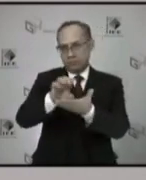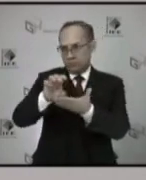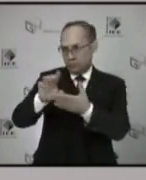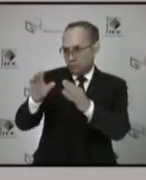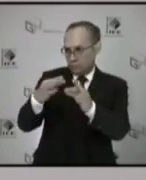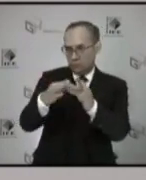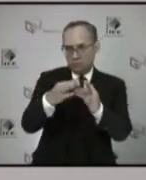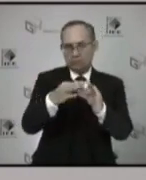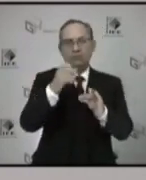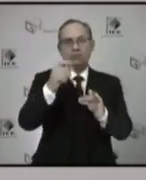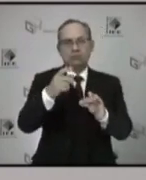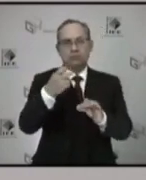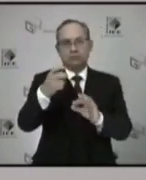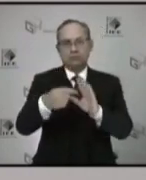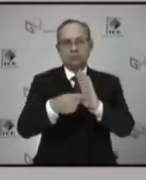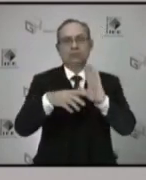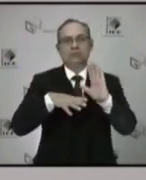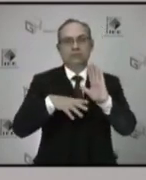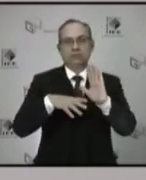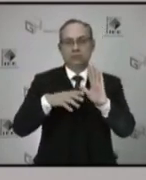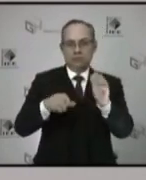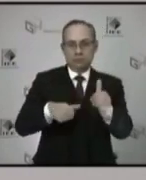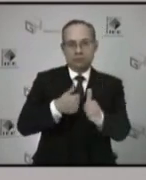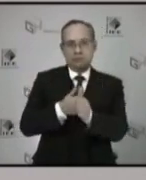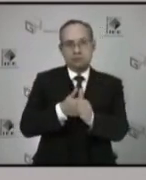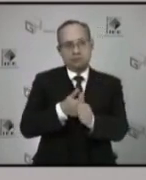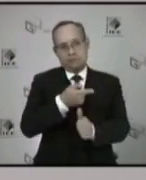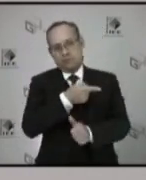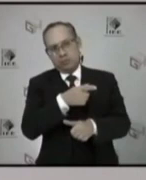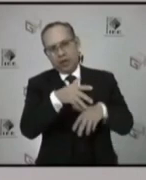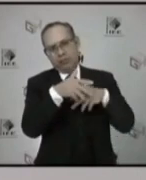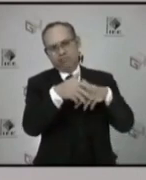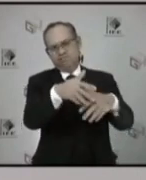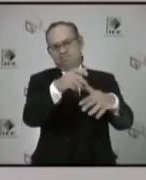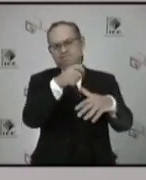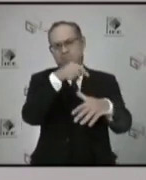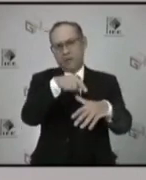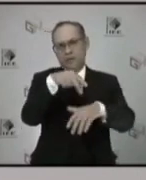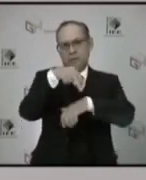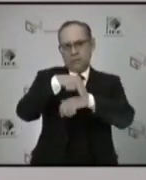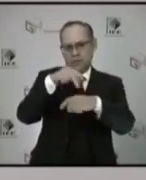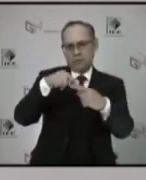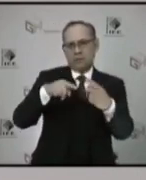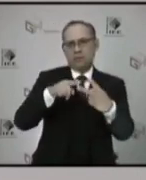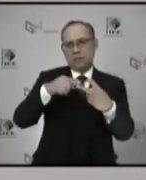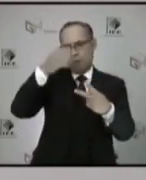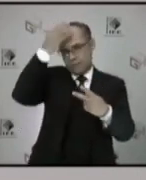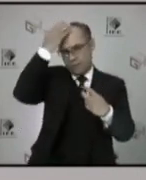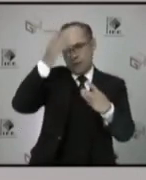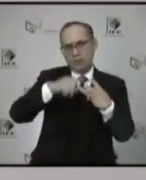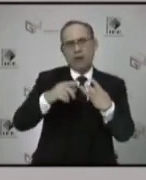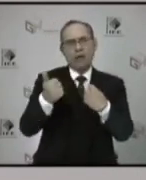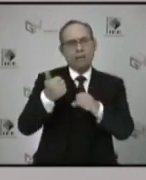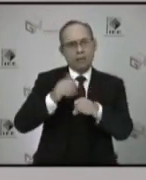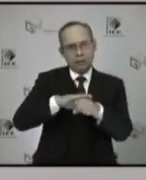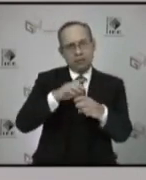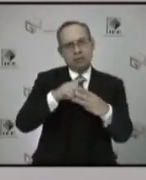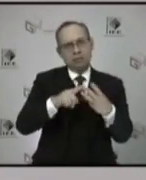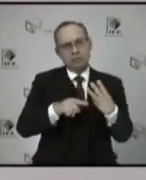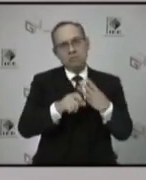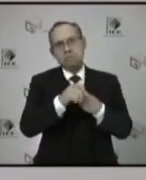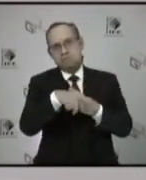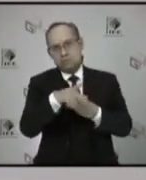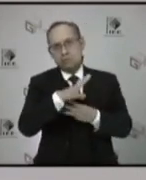de personas, de médicos, de enfermeras, enfermeros, de personal administrativo que arriesga su vida,